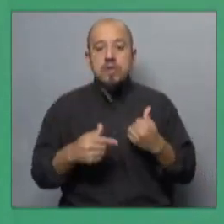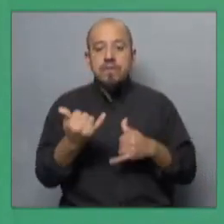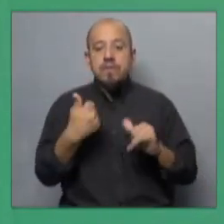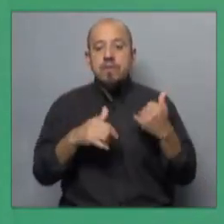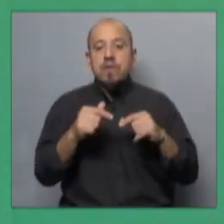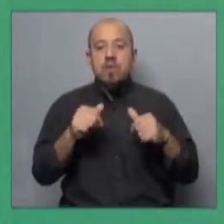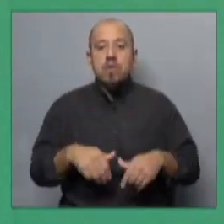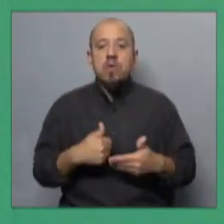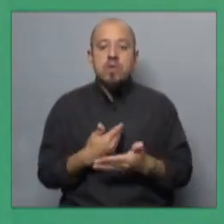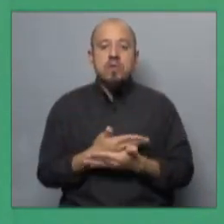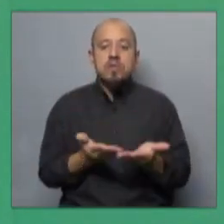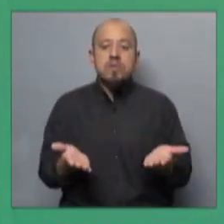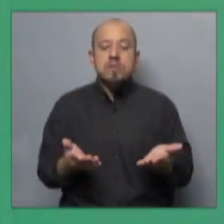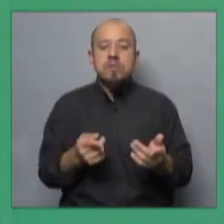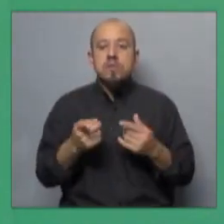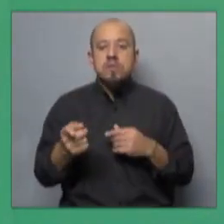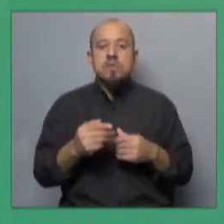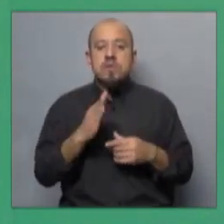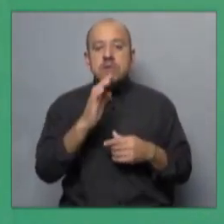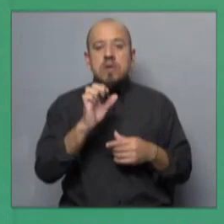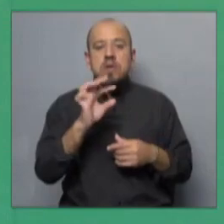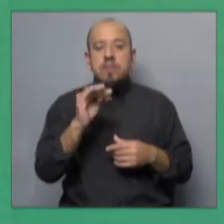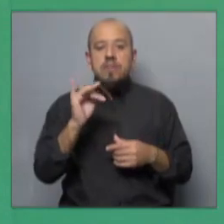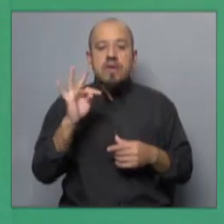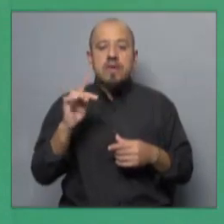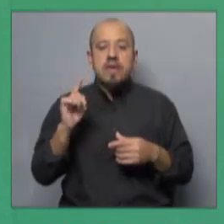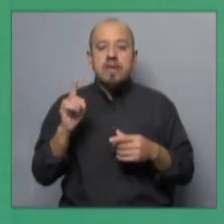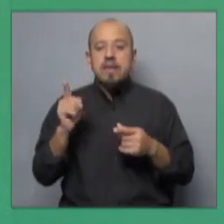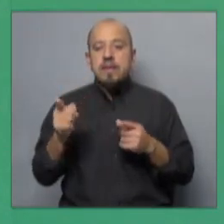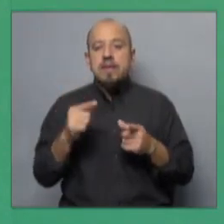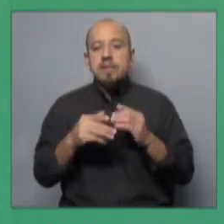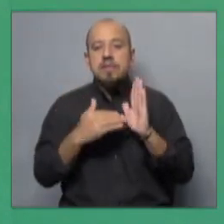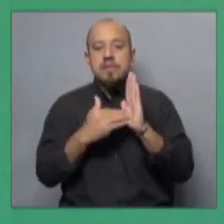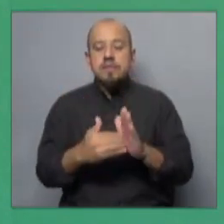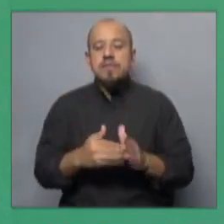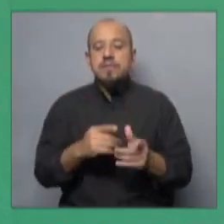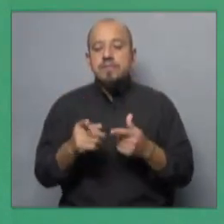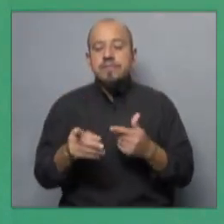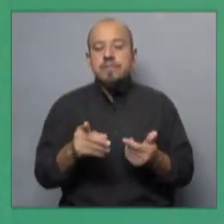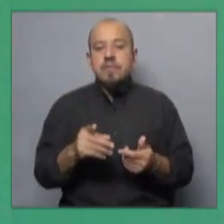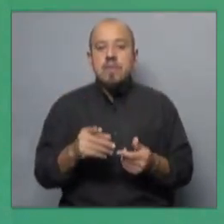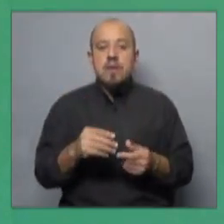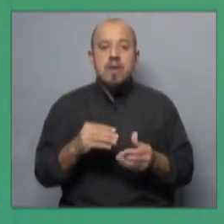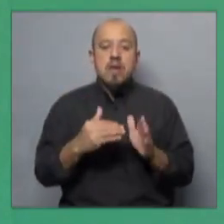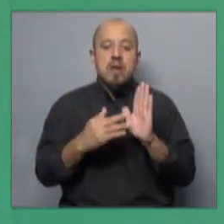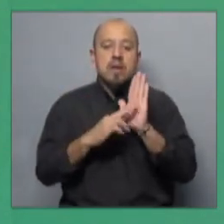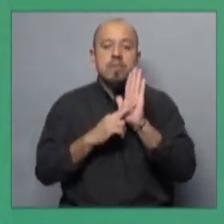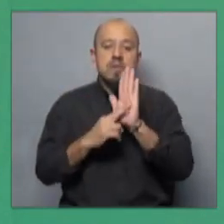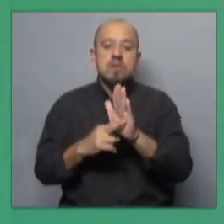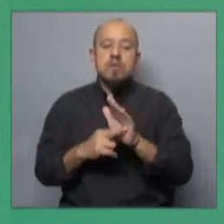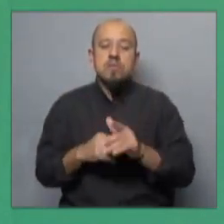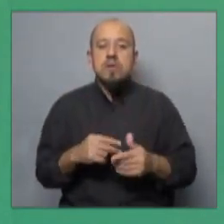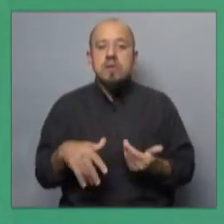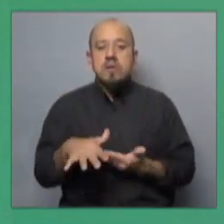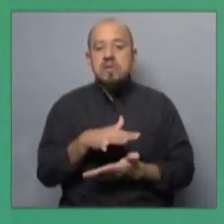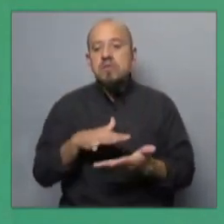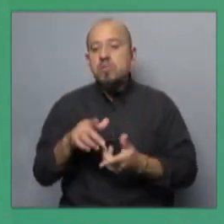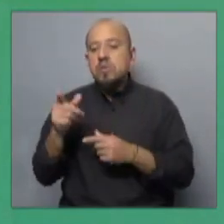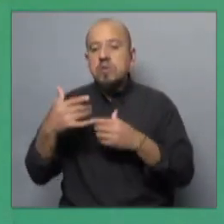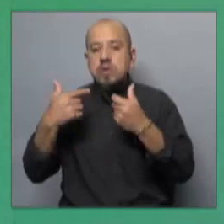presentó cerca de las 3 de la tarde en el anexo del palacio legislativo la oficina del comisionado parlamentario para la situación carcelaria en